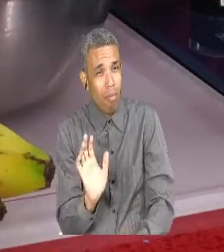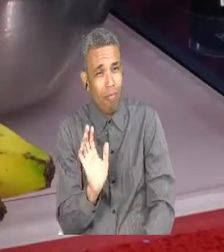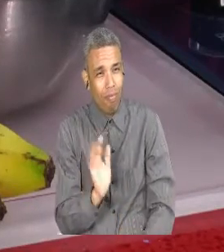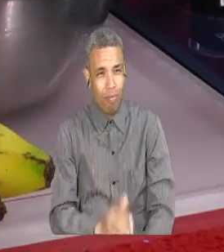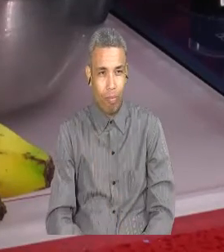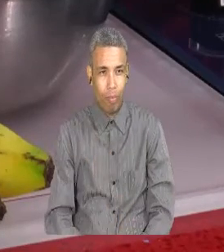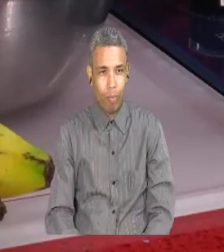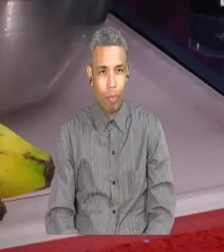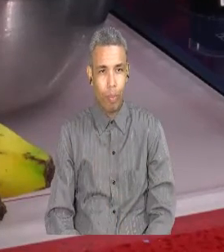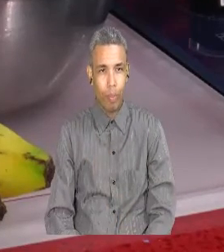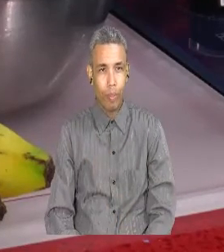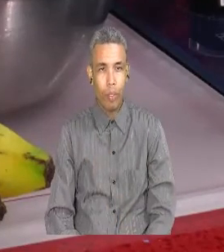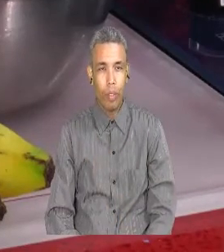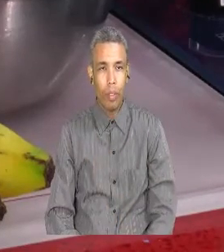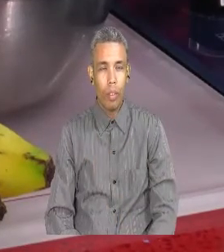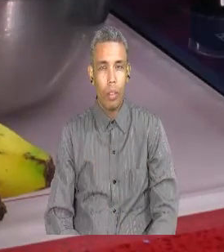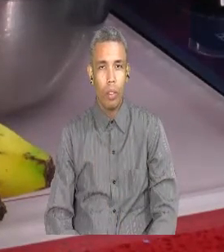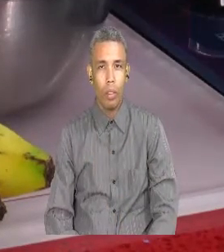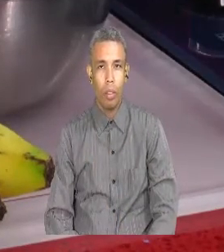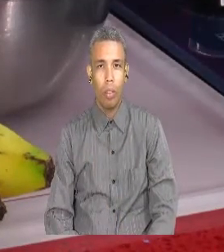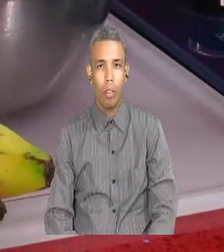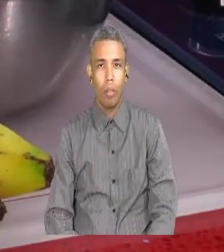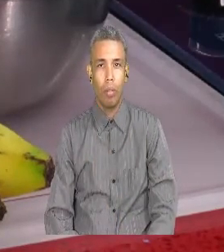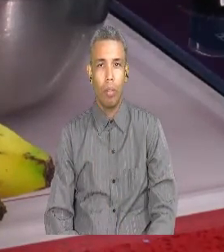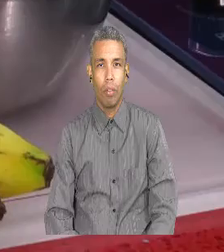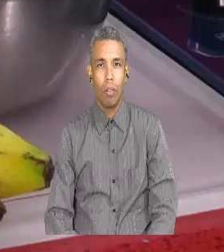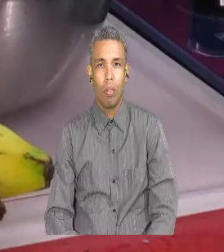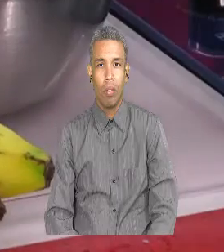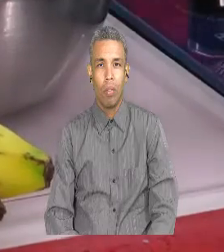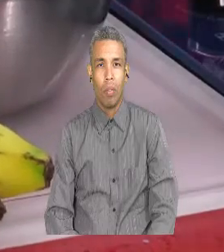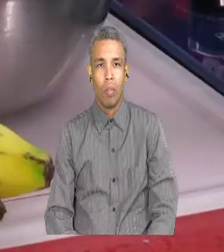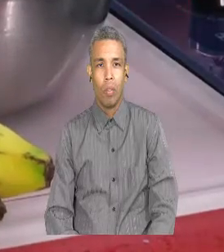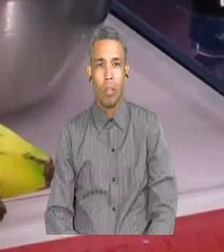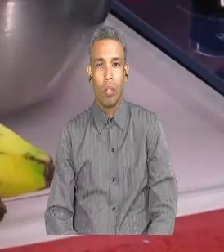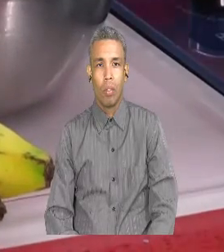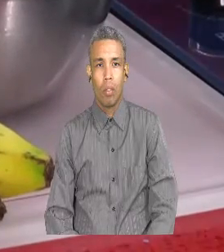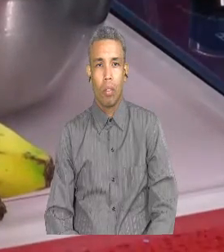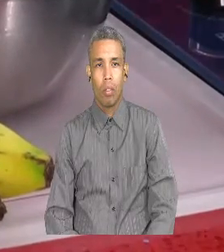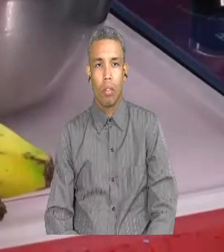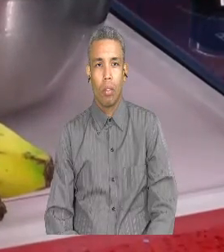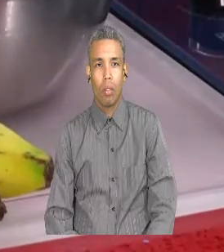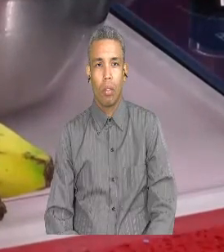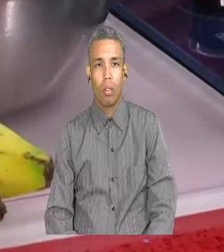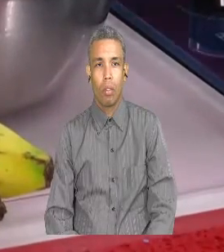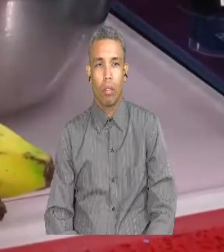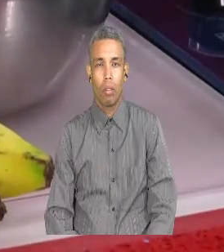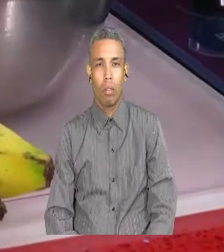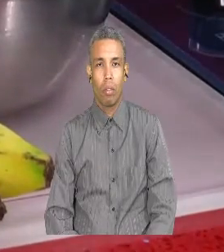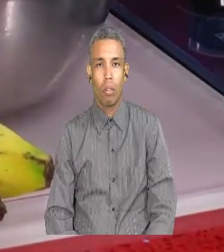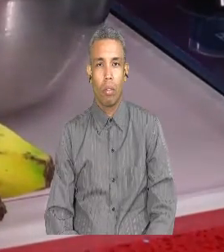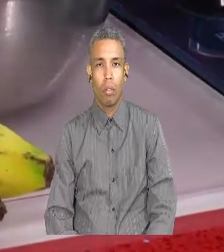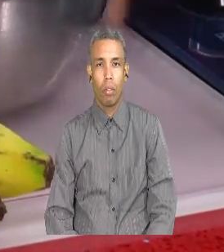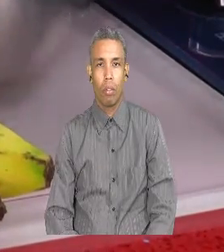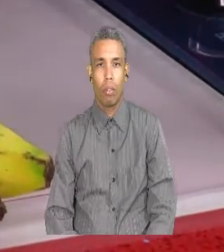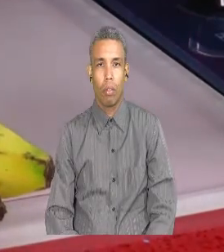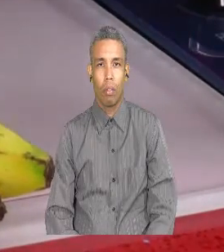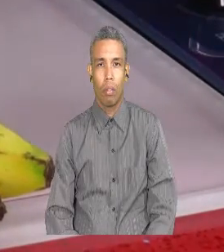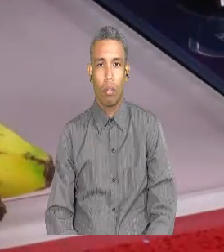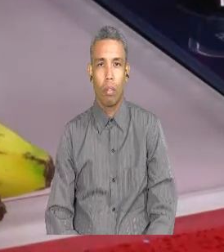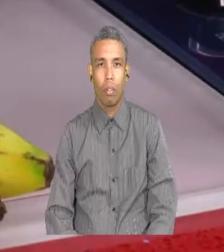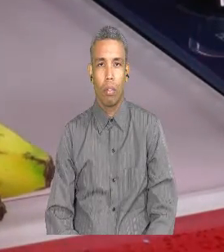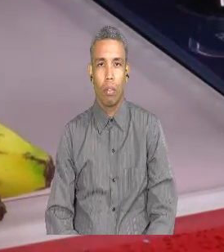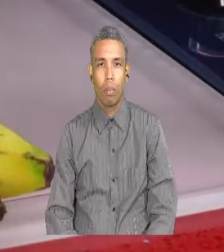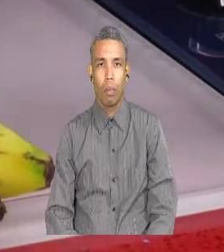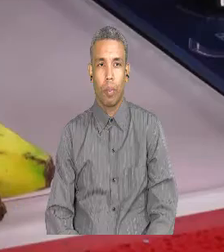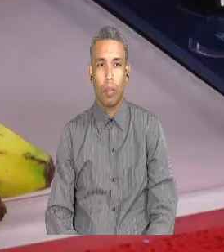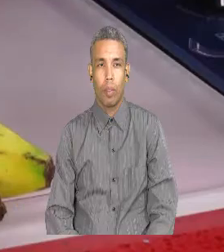yo lo destapé todo completico, caramba. Retiramos acá. Pero bueno, ahí le hicimos. Para hacer esta preparación, es solo esto: